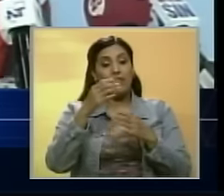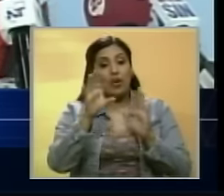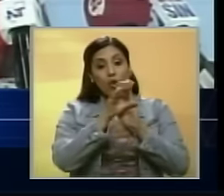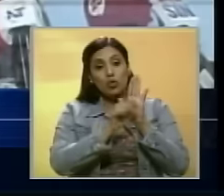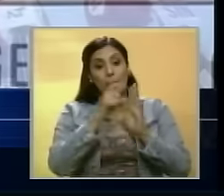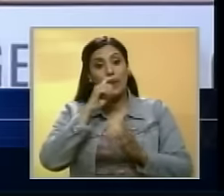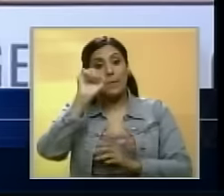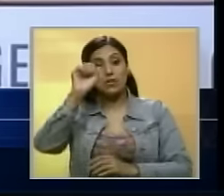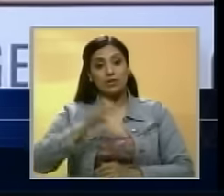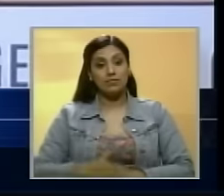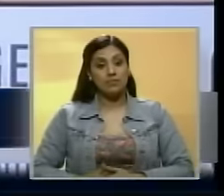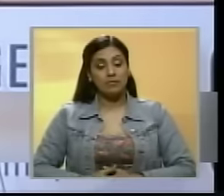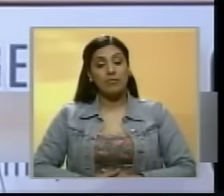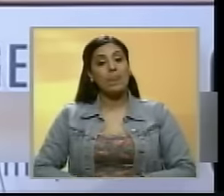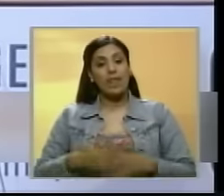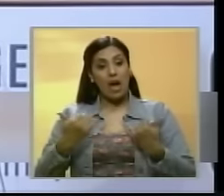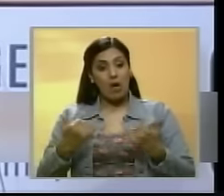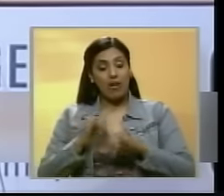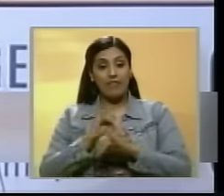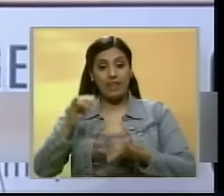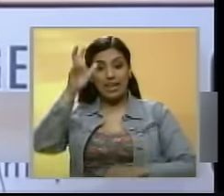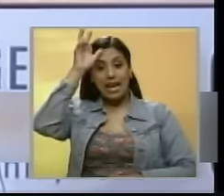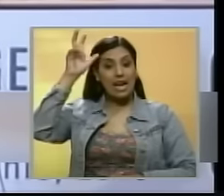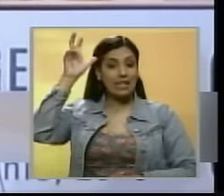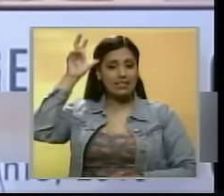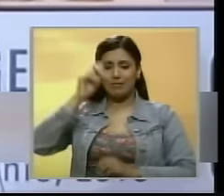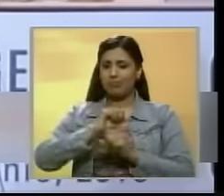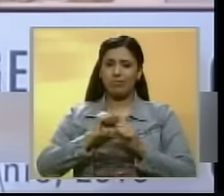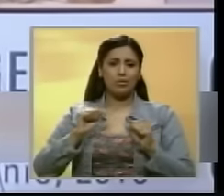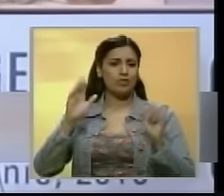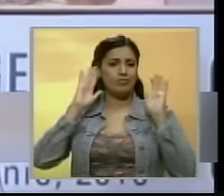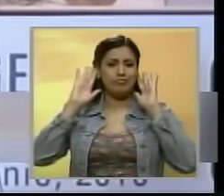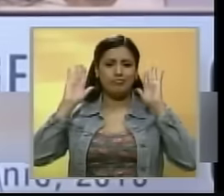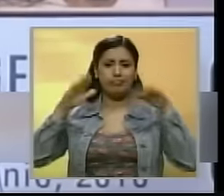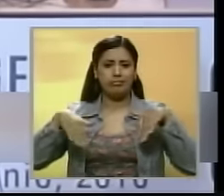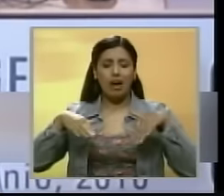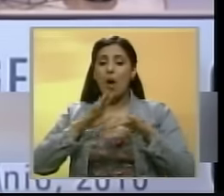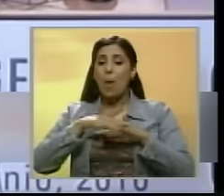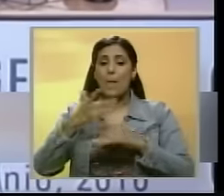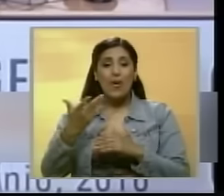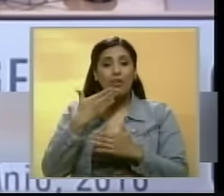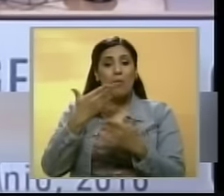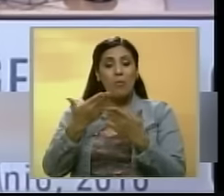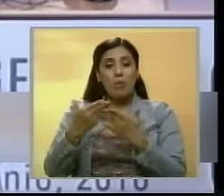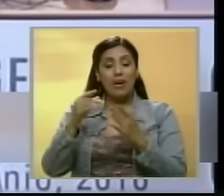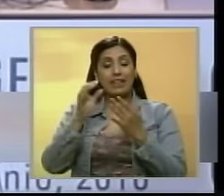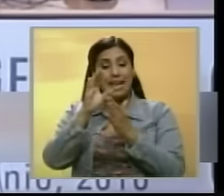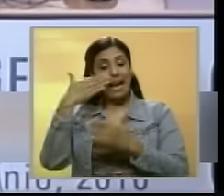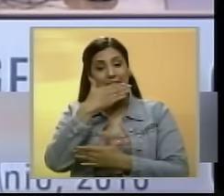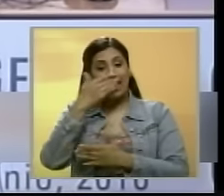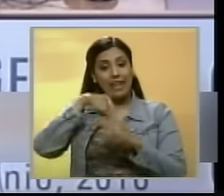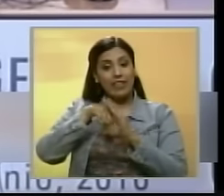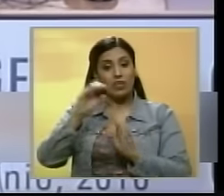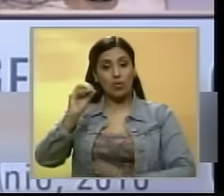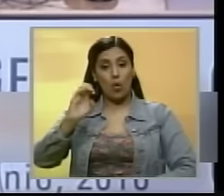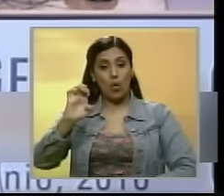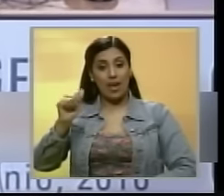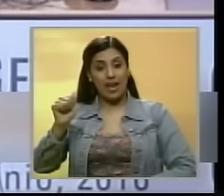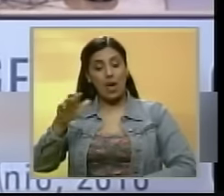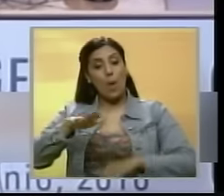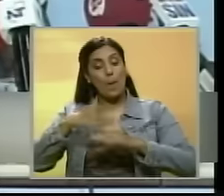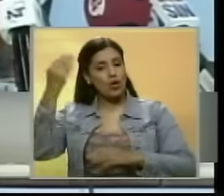constitucional de Venezuela finalmente la canciller calificó de Absurda la situación que se plantea respecto a la carta democrática dentro de la oea